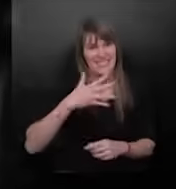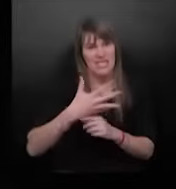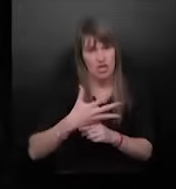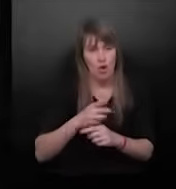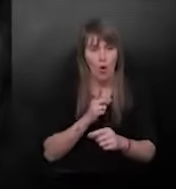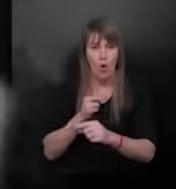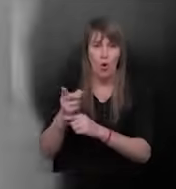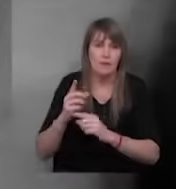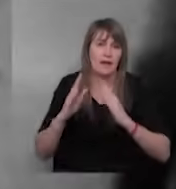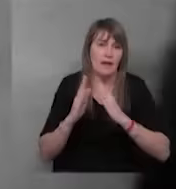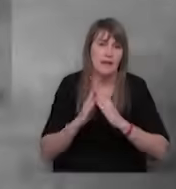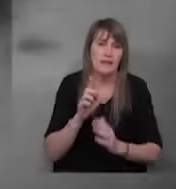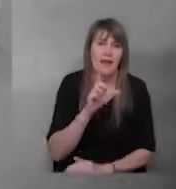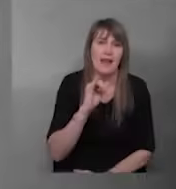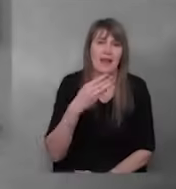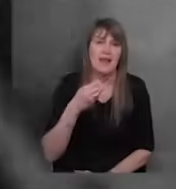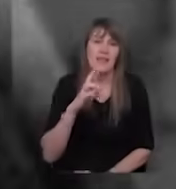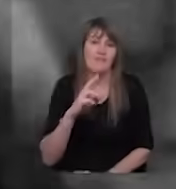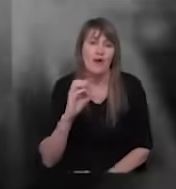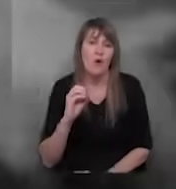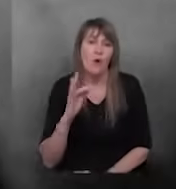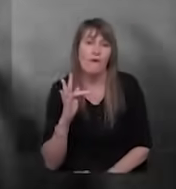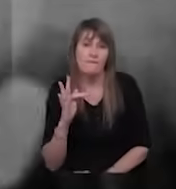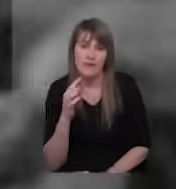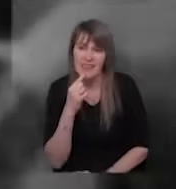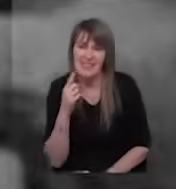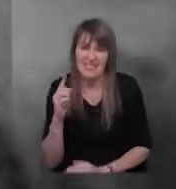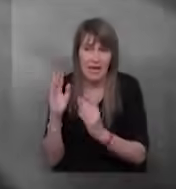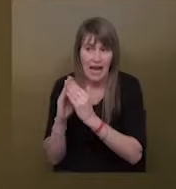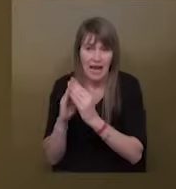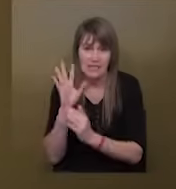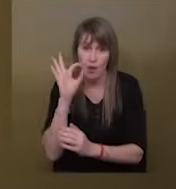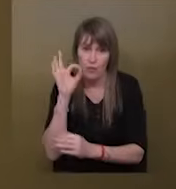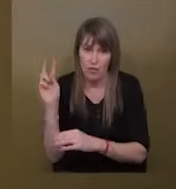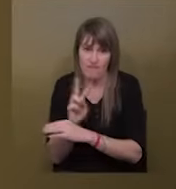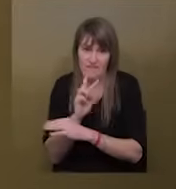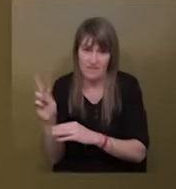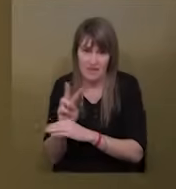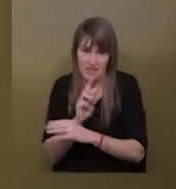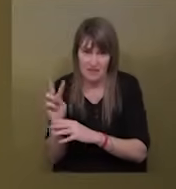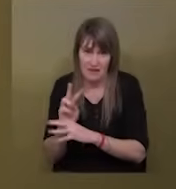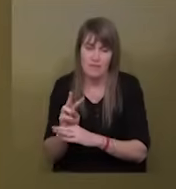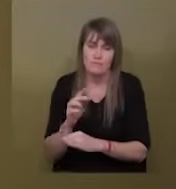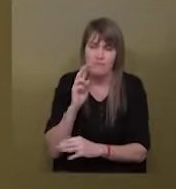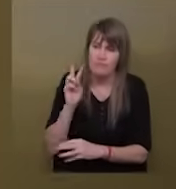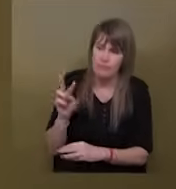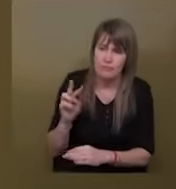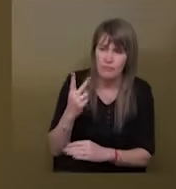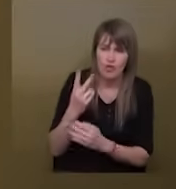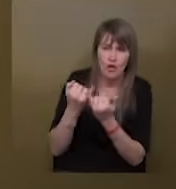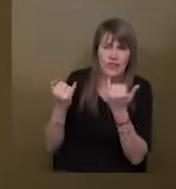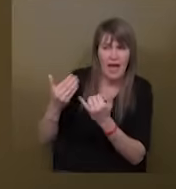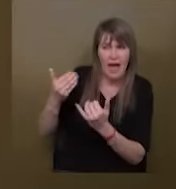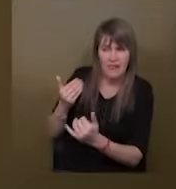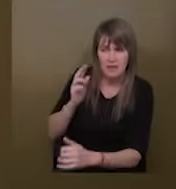Contra el domicilio del doctor Liberov. Teníamos información de que la casa estaba vigilada, por lo que un par de días antes mandé a realizar una observación, no advirtiendo nada